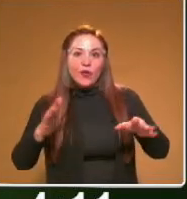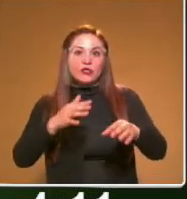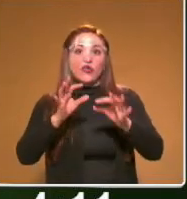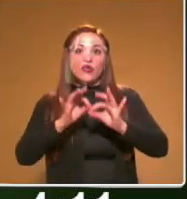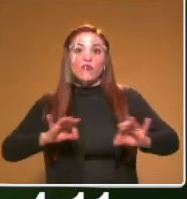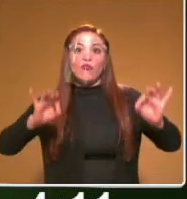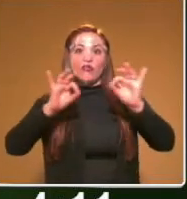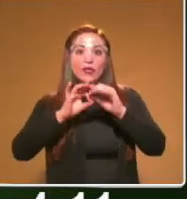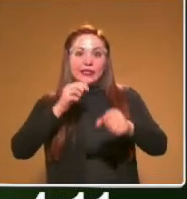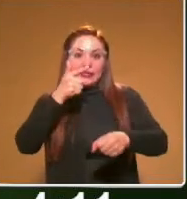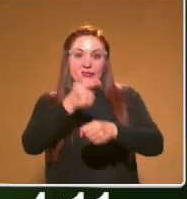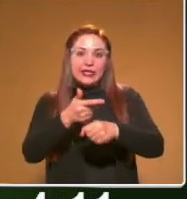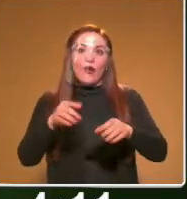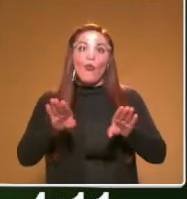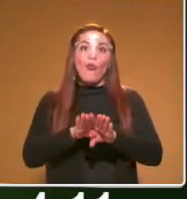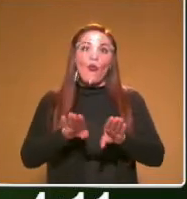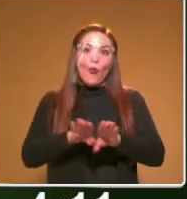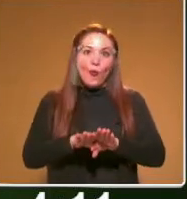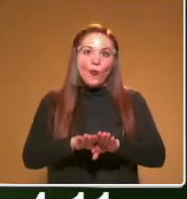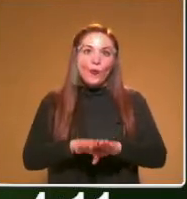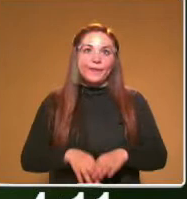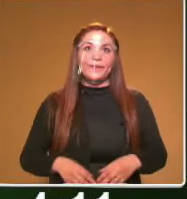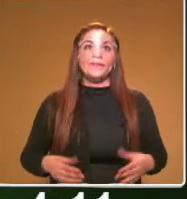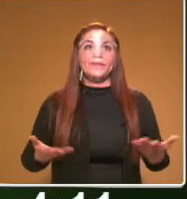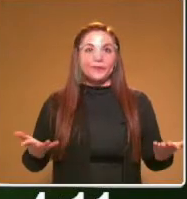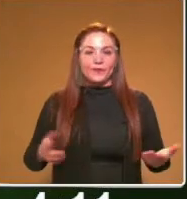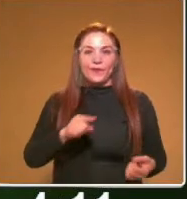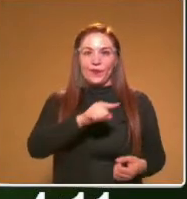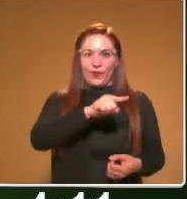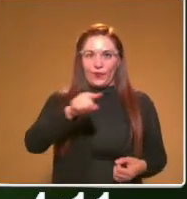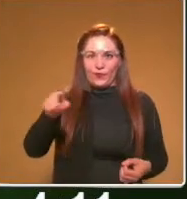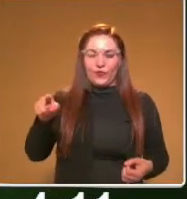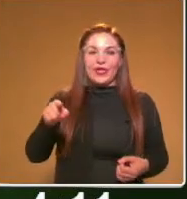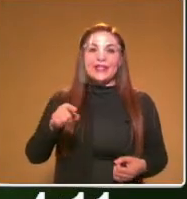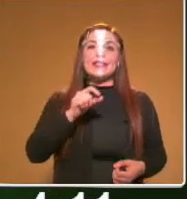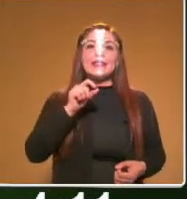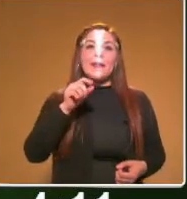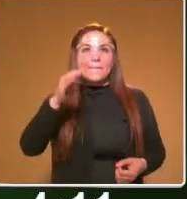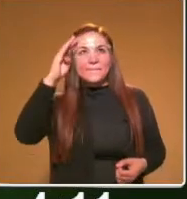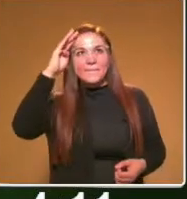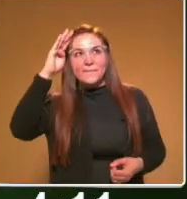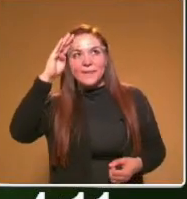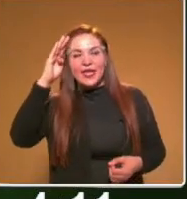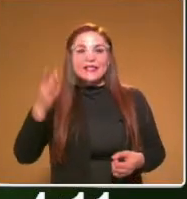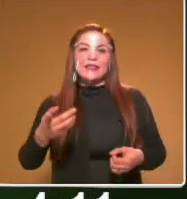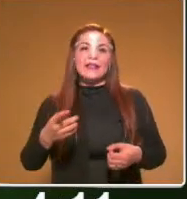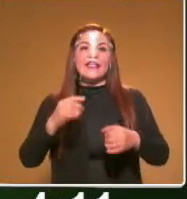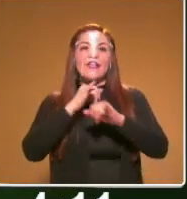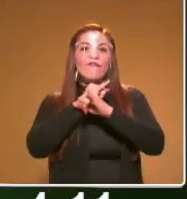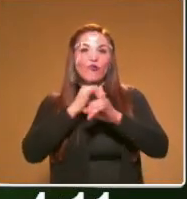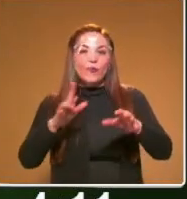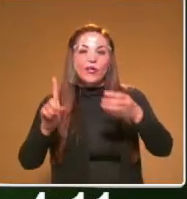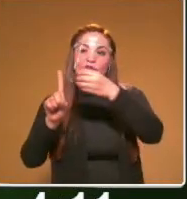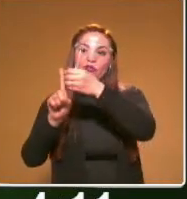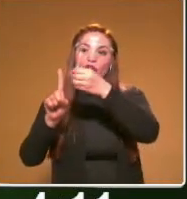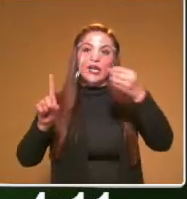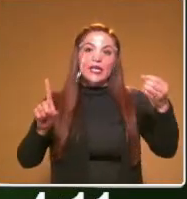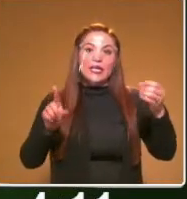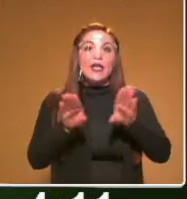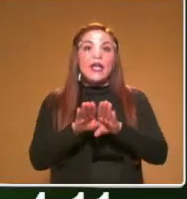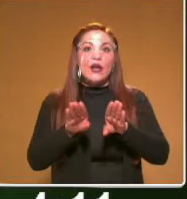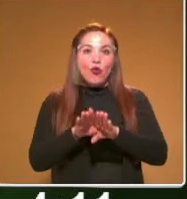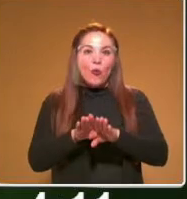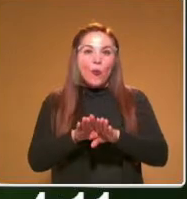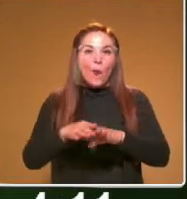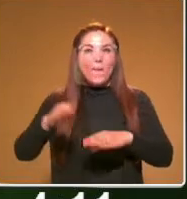importante, ya lo habíamos visto. Ok, yo creo que vamos a dejarle también ir a los niños de qué manera organizan la información, para que lo vayan así